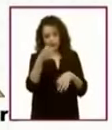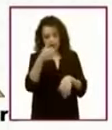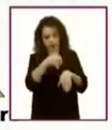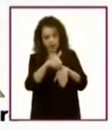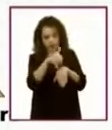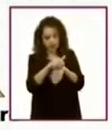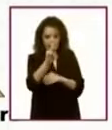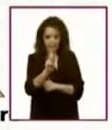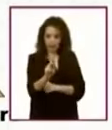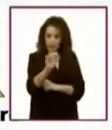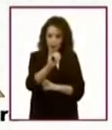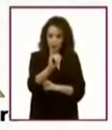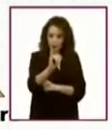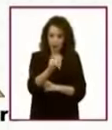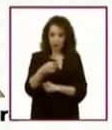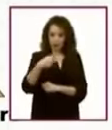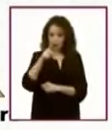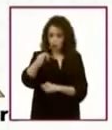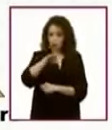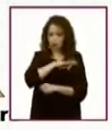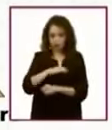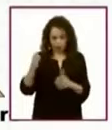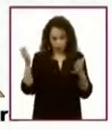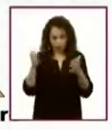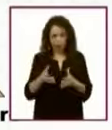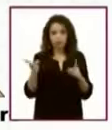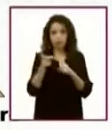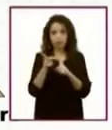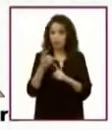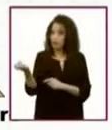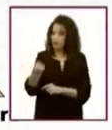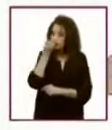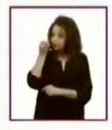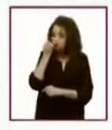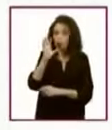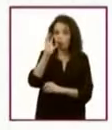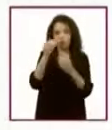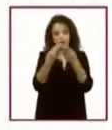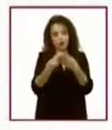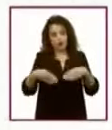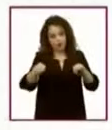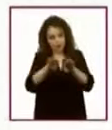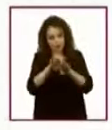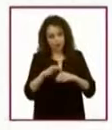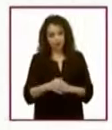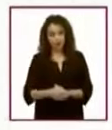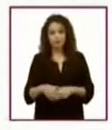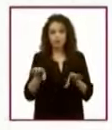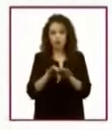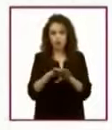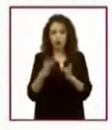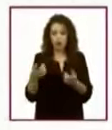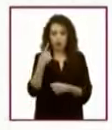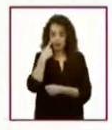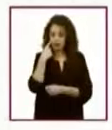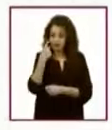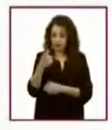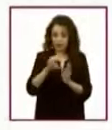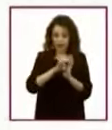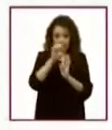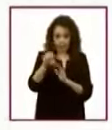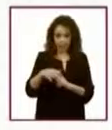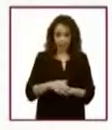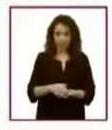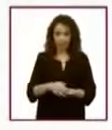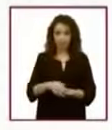pi y que tú puedes realizar en la escuela o en tu casa. Para hacer el experimento necesitas una aguja